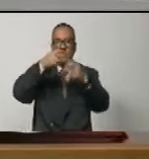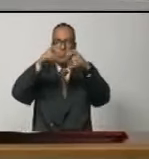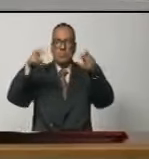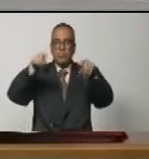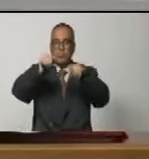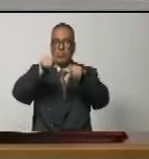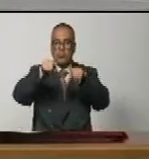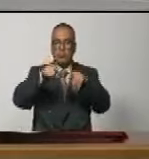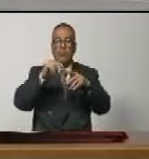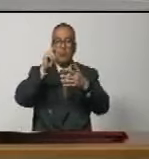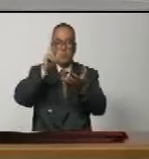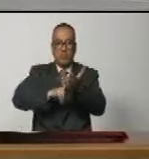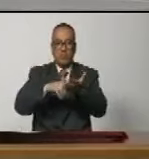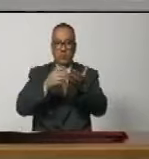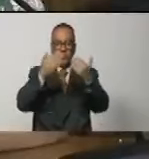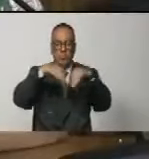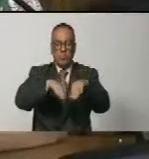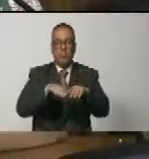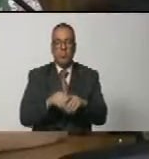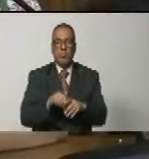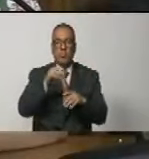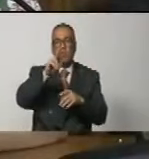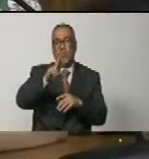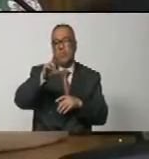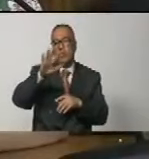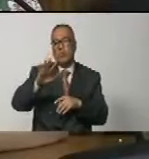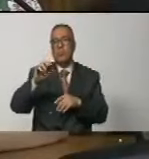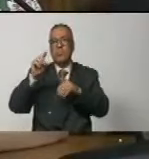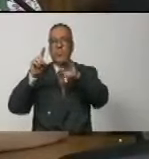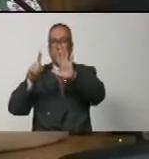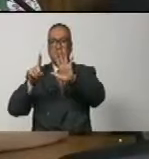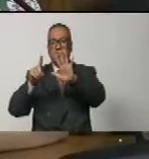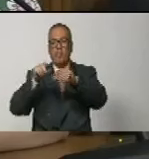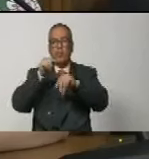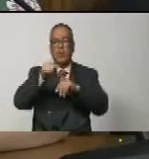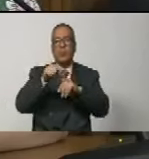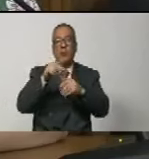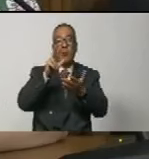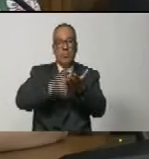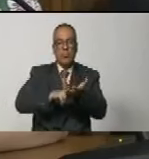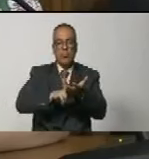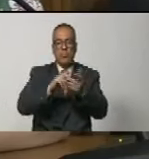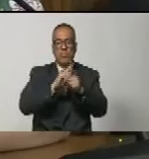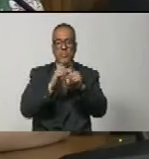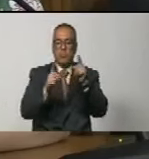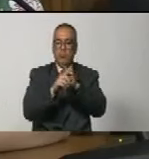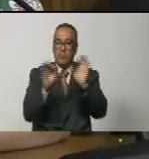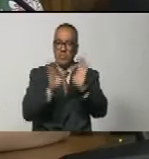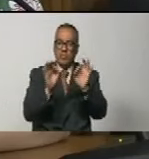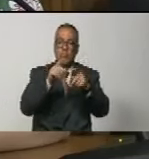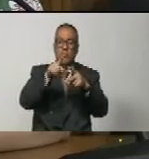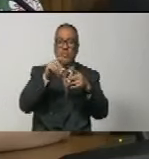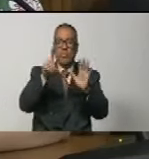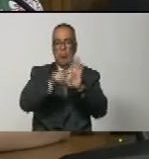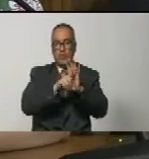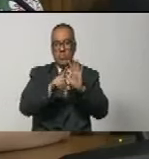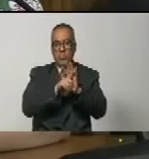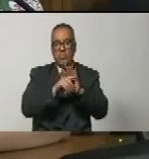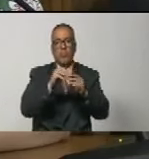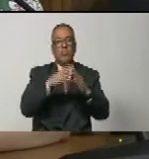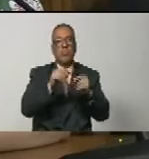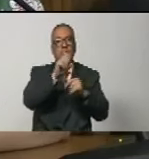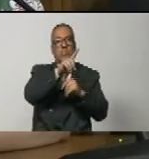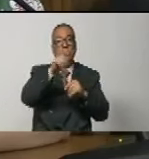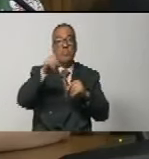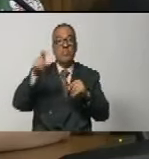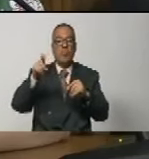epígrafe. Aprobado. Siguiente. Ducentésimo quincuagésimo sexto. Se sugiere aprobar sin modificación el contenido del artículo